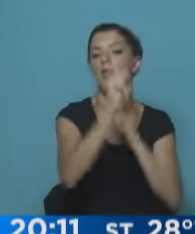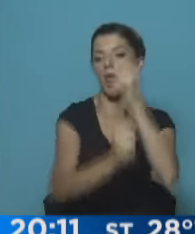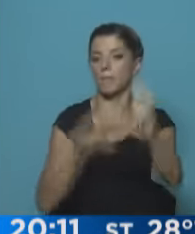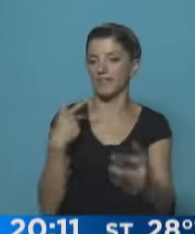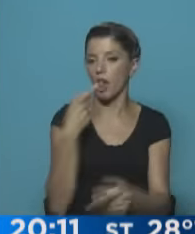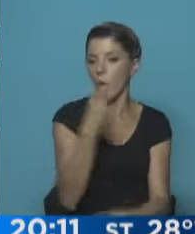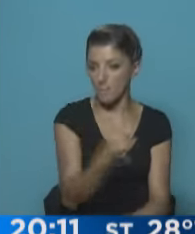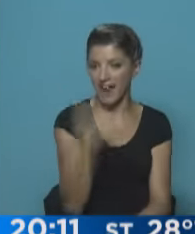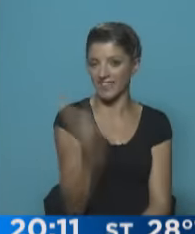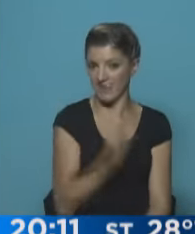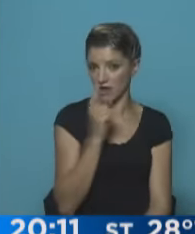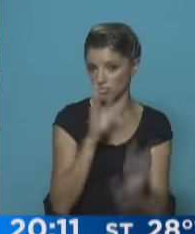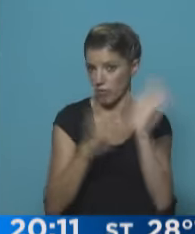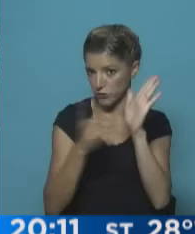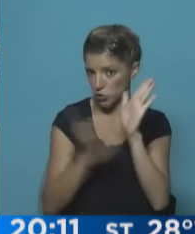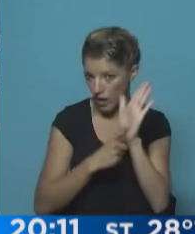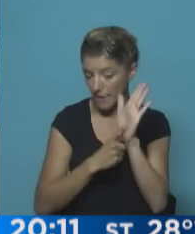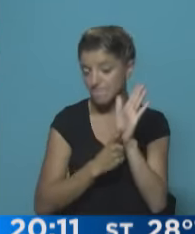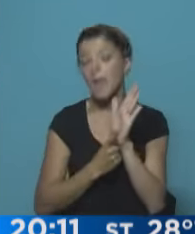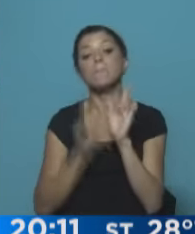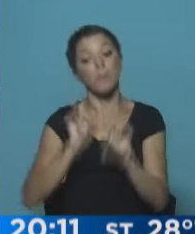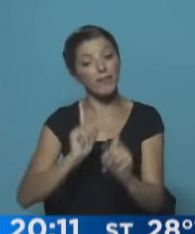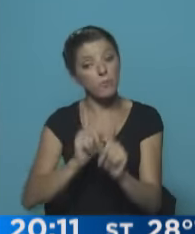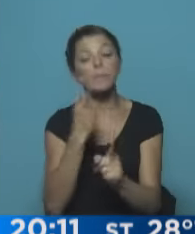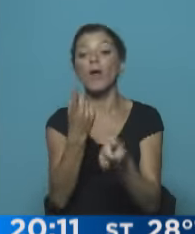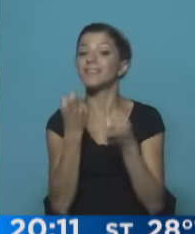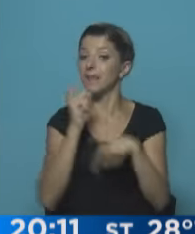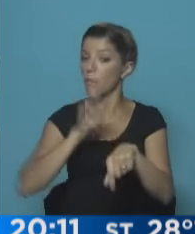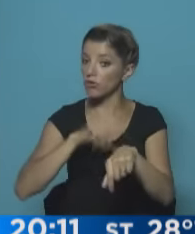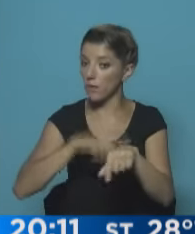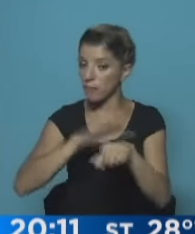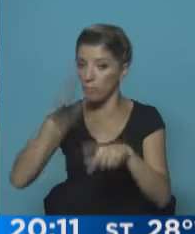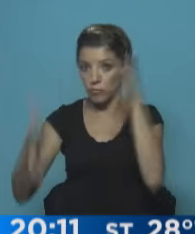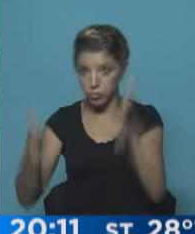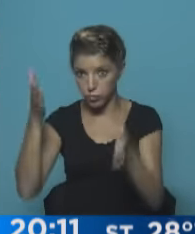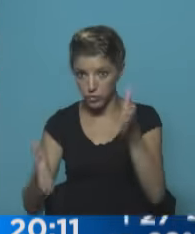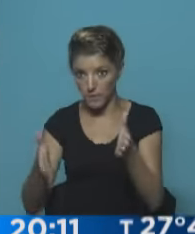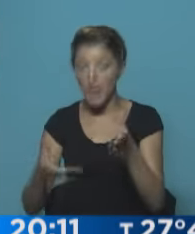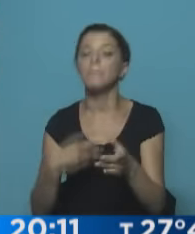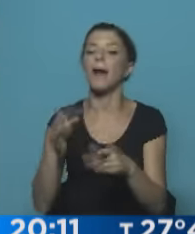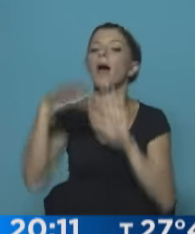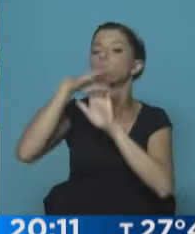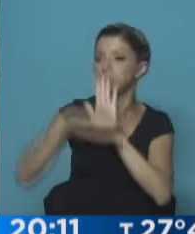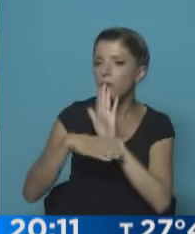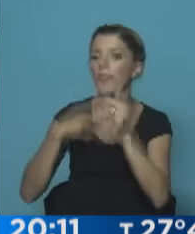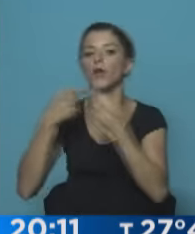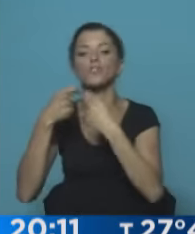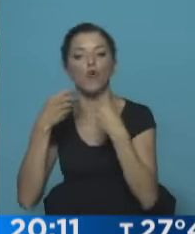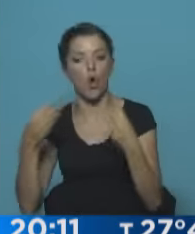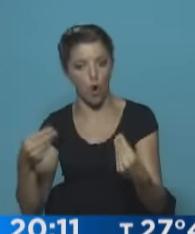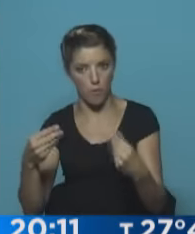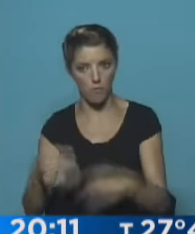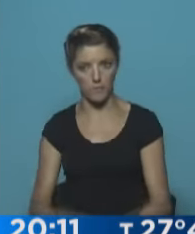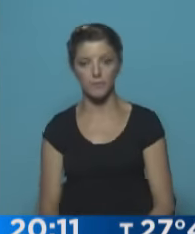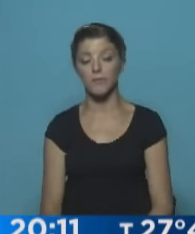compañía que bueno que necesita un periodo eh para para establecer las pautas de negociación que podría o